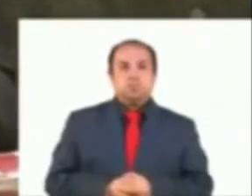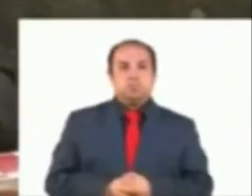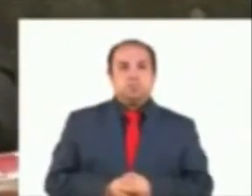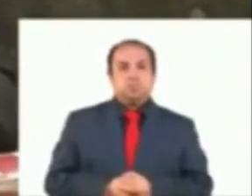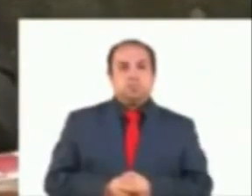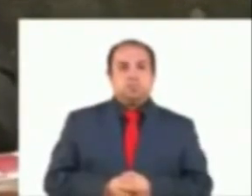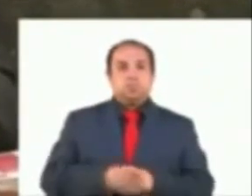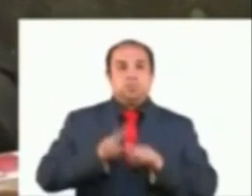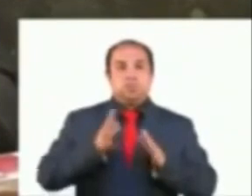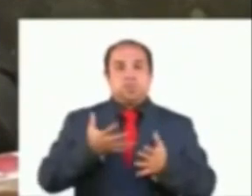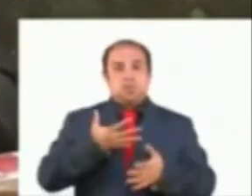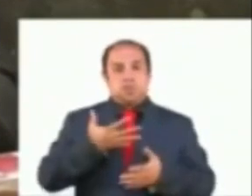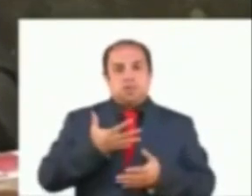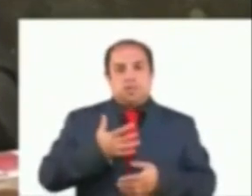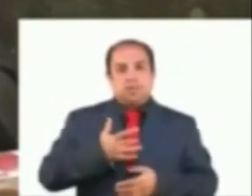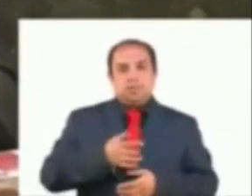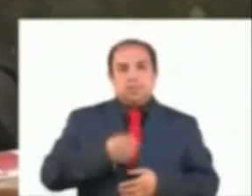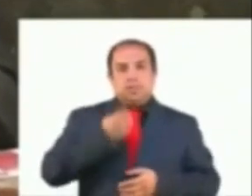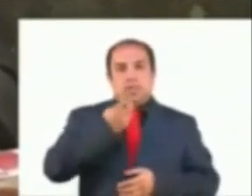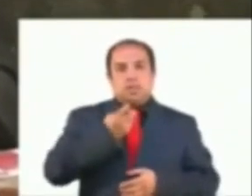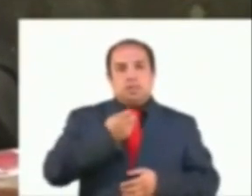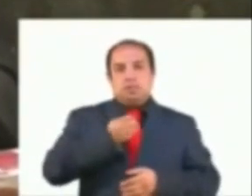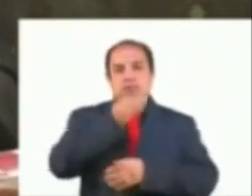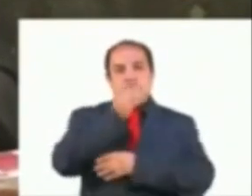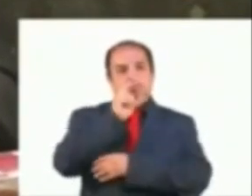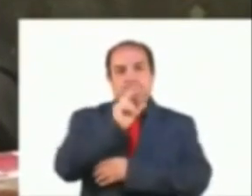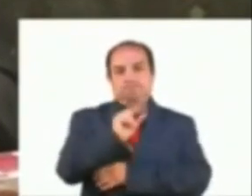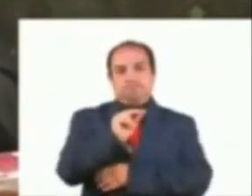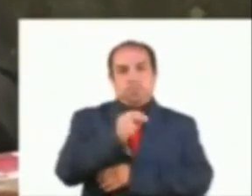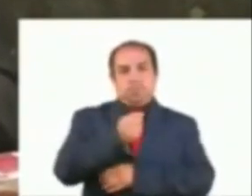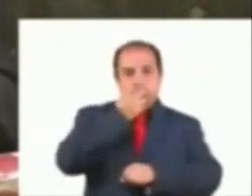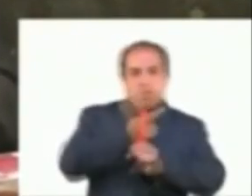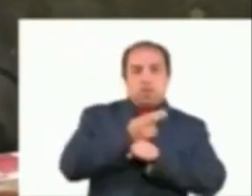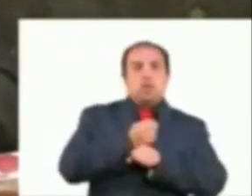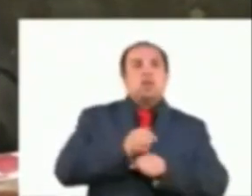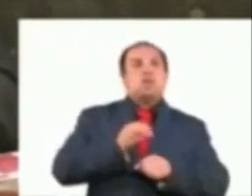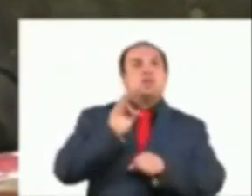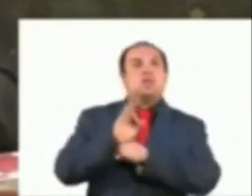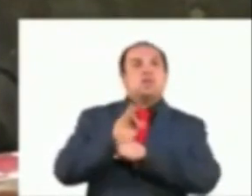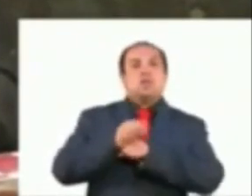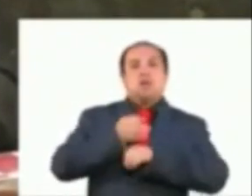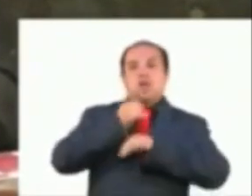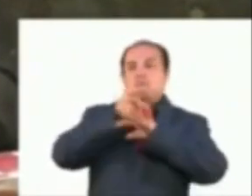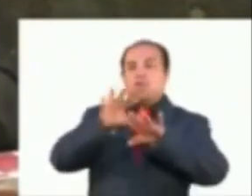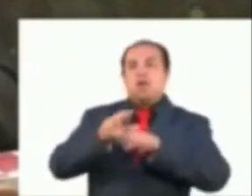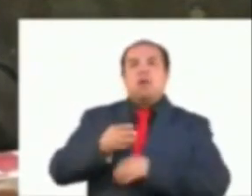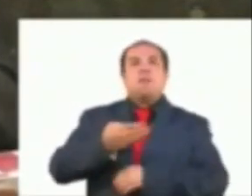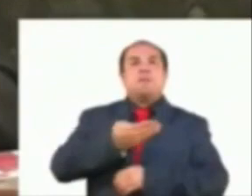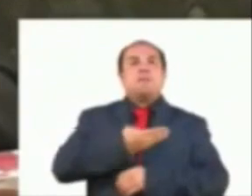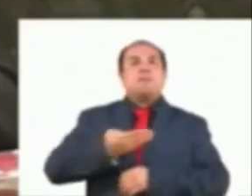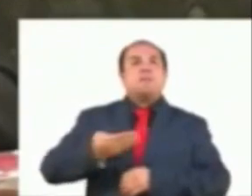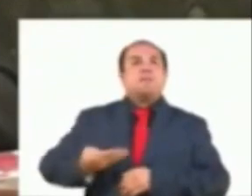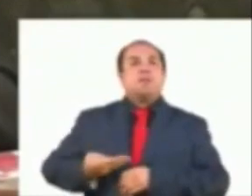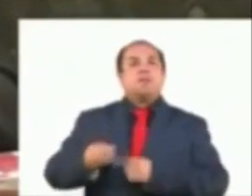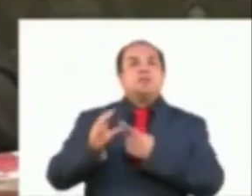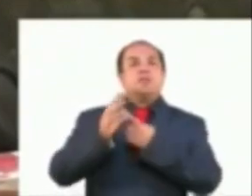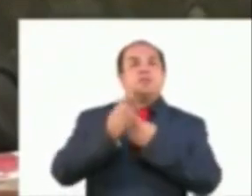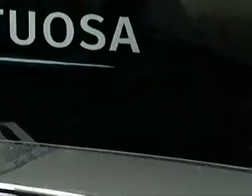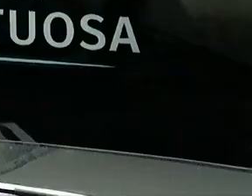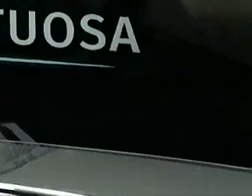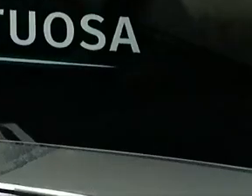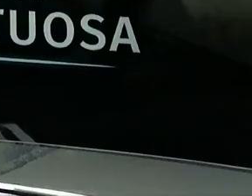ese desaguisado, el secretario de la defensa informa al presidente de la comisión que no se va a llevar a cabo esa reunión de